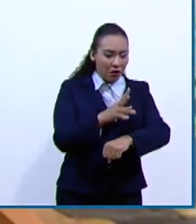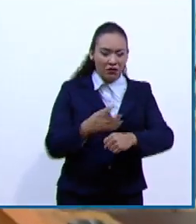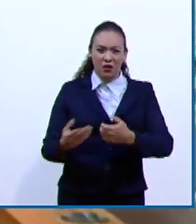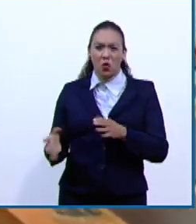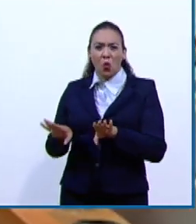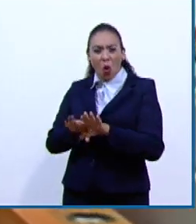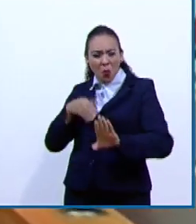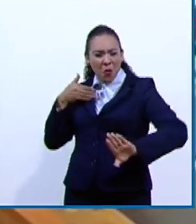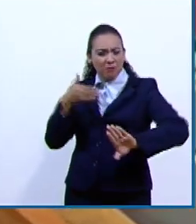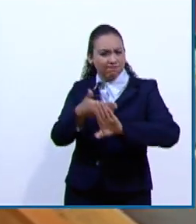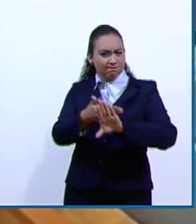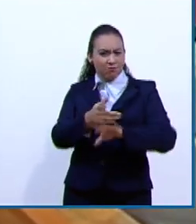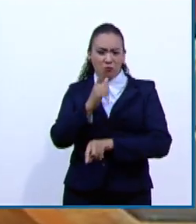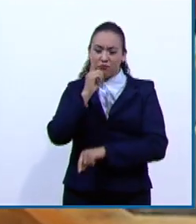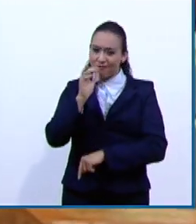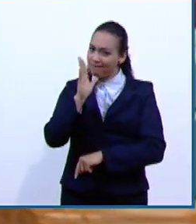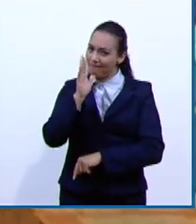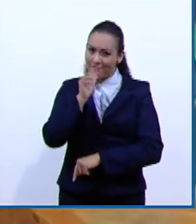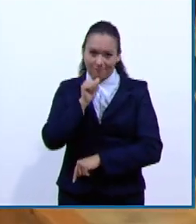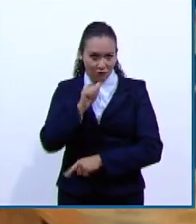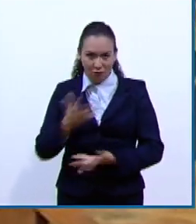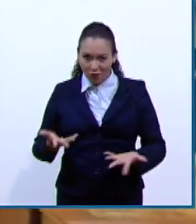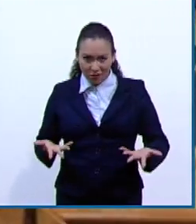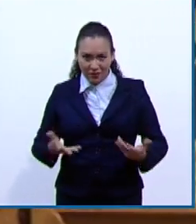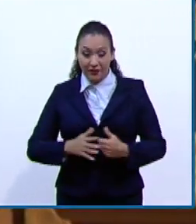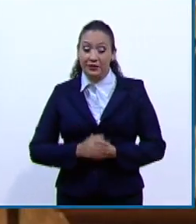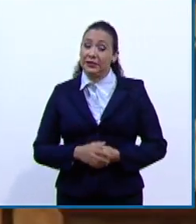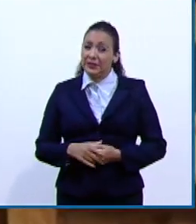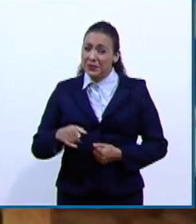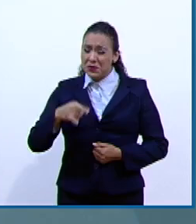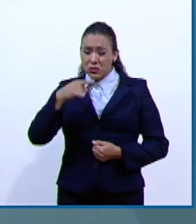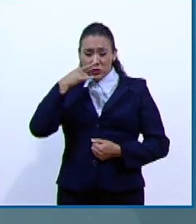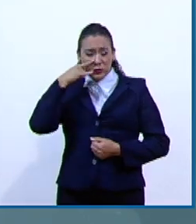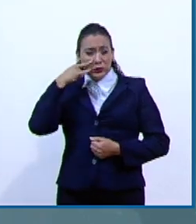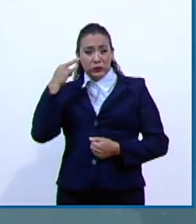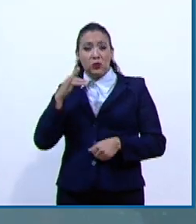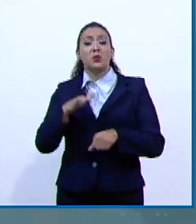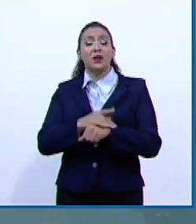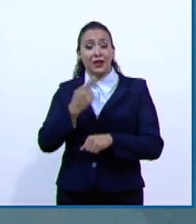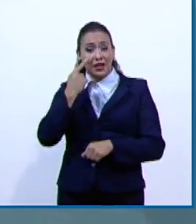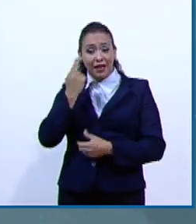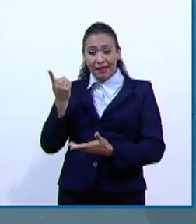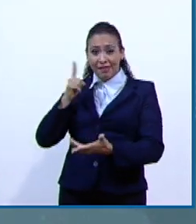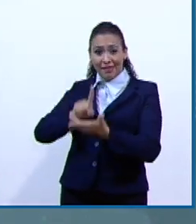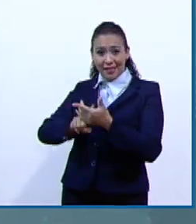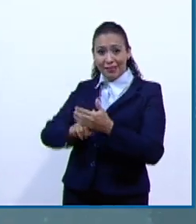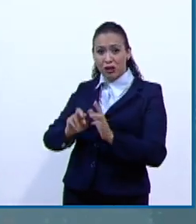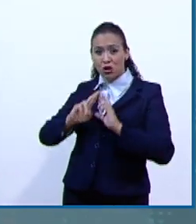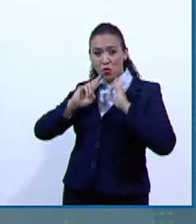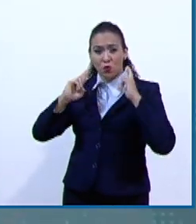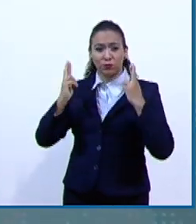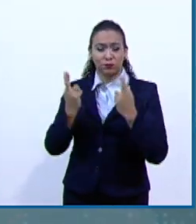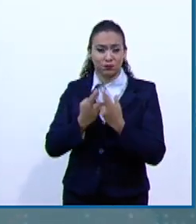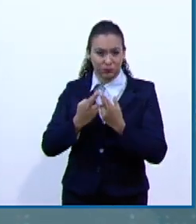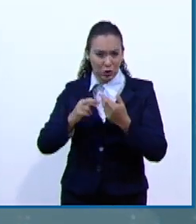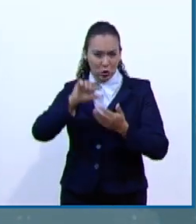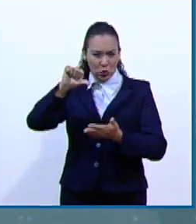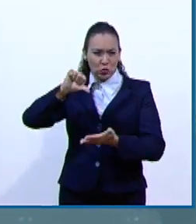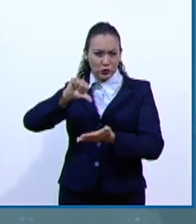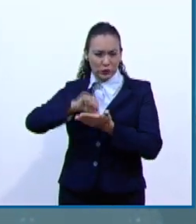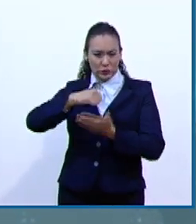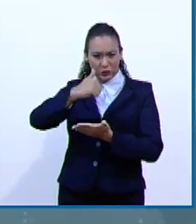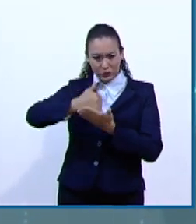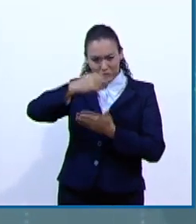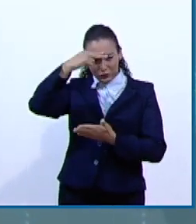derecho a la libre manifestación en Palacio Nacional, en donde se realizaba una reunión entre la presidenta y líderes empresariales de México y